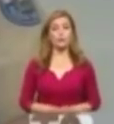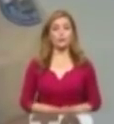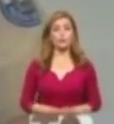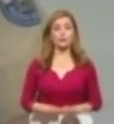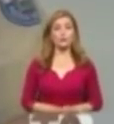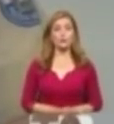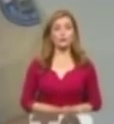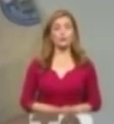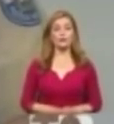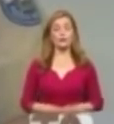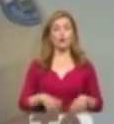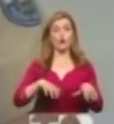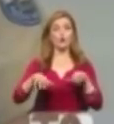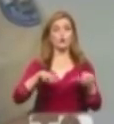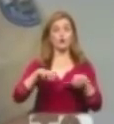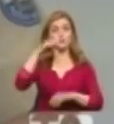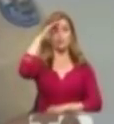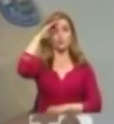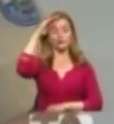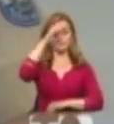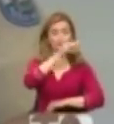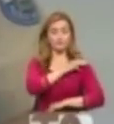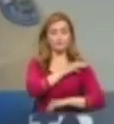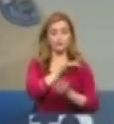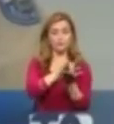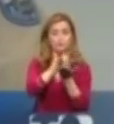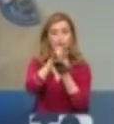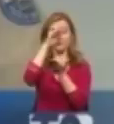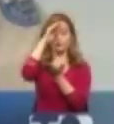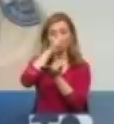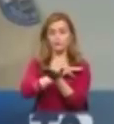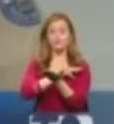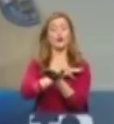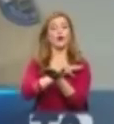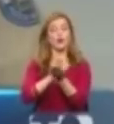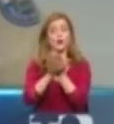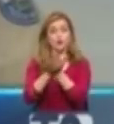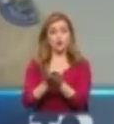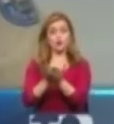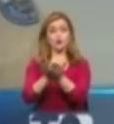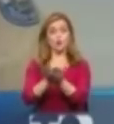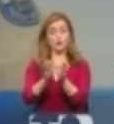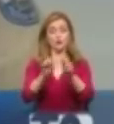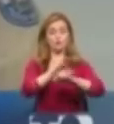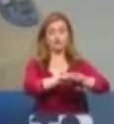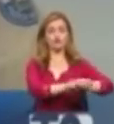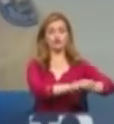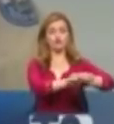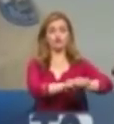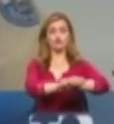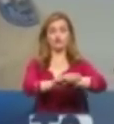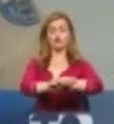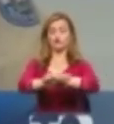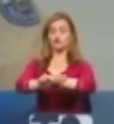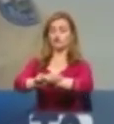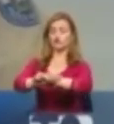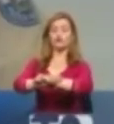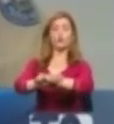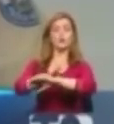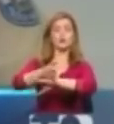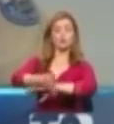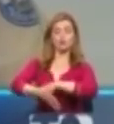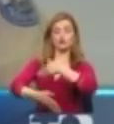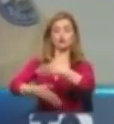con todas las instancias de Fuerzas Armadas, Marina y Aviación para el traslado de los detenidos y también para, luego